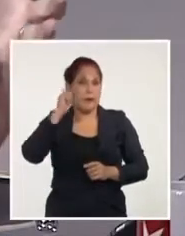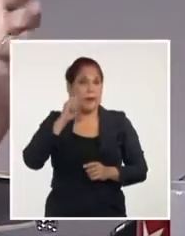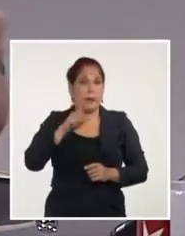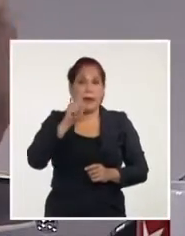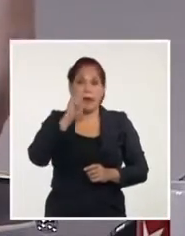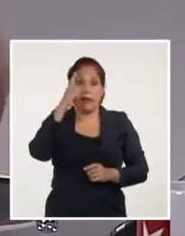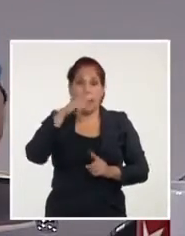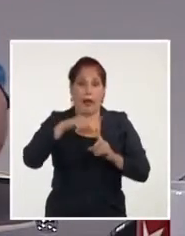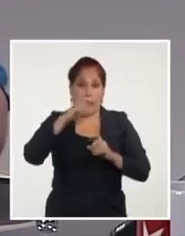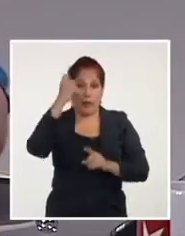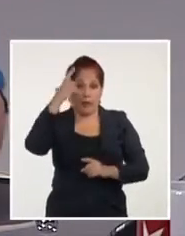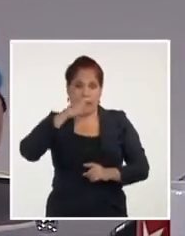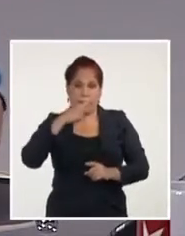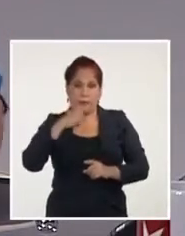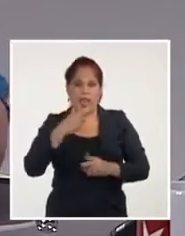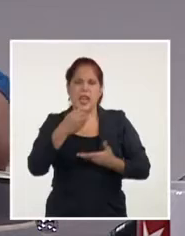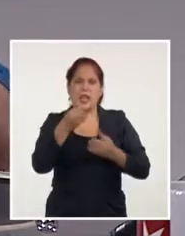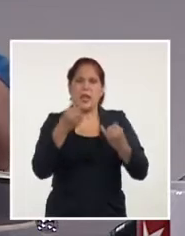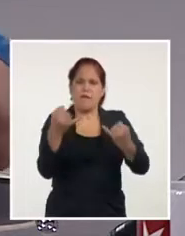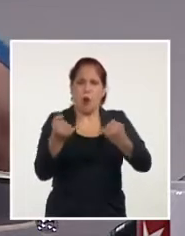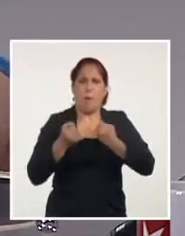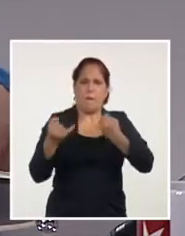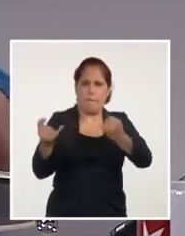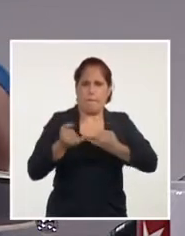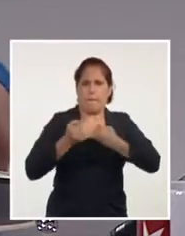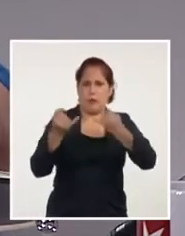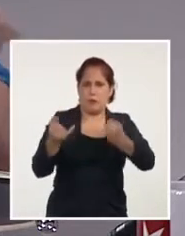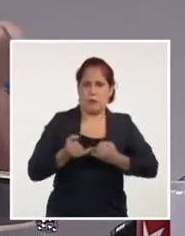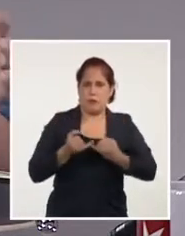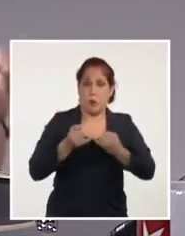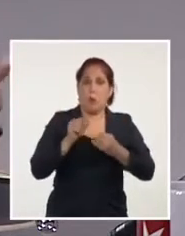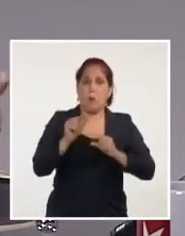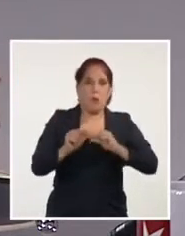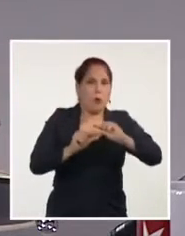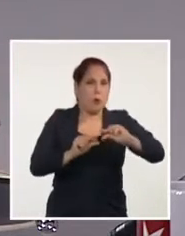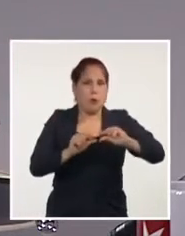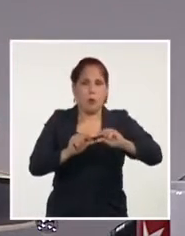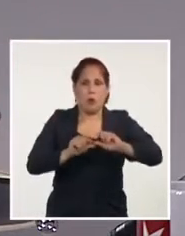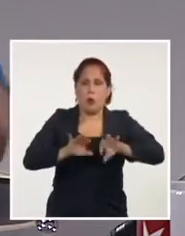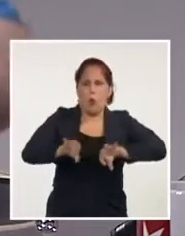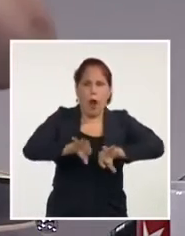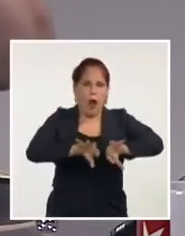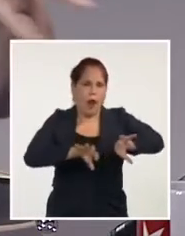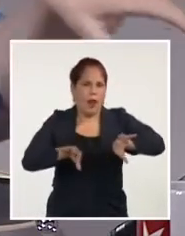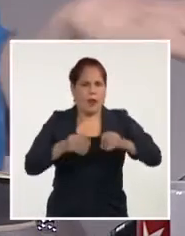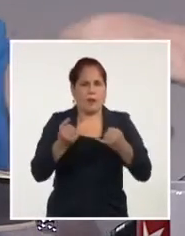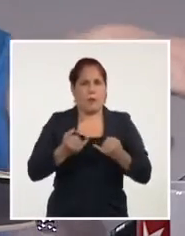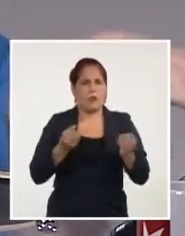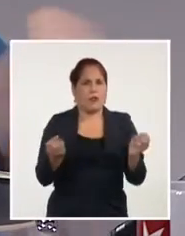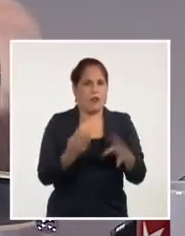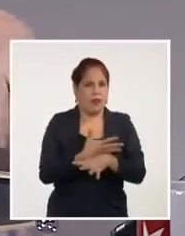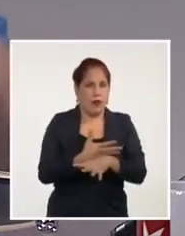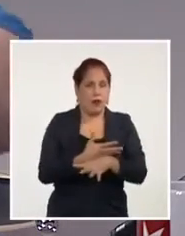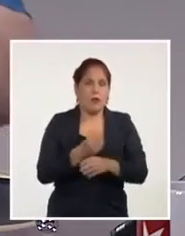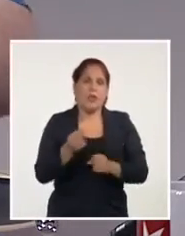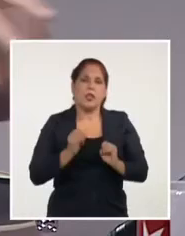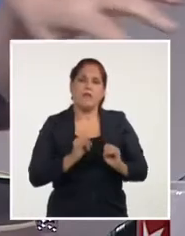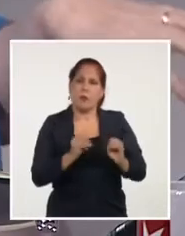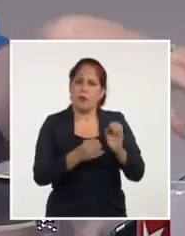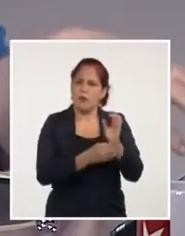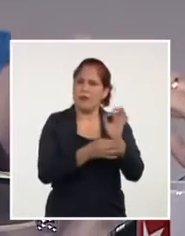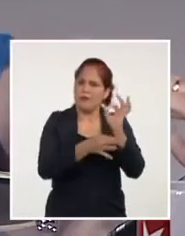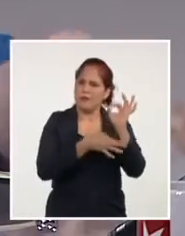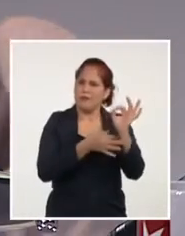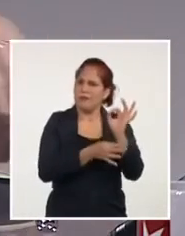vaso. La inteligencia artificial es la que te separa cuáles son las moléculas que hay ahí. Y esta molécula